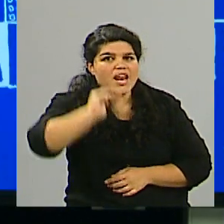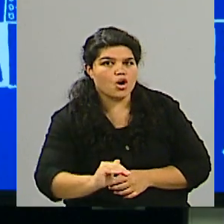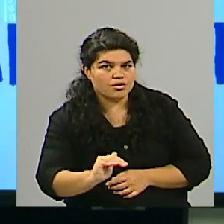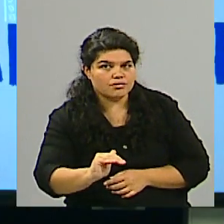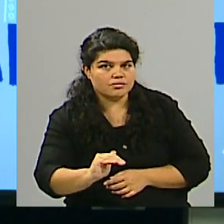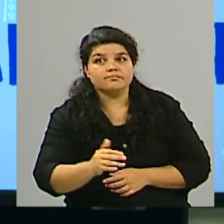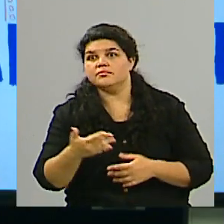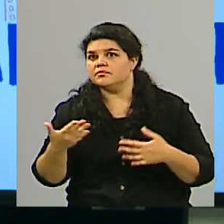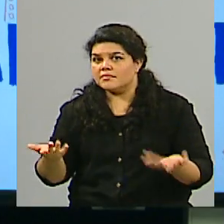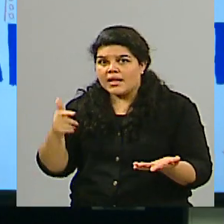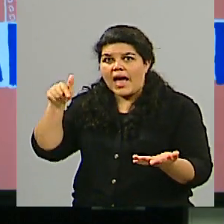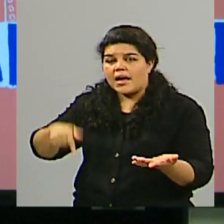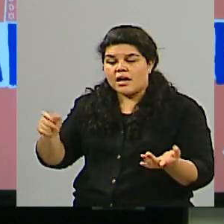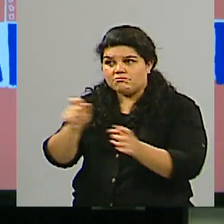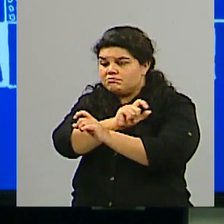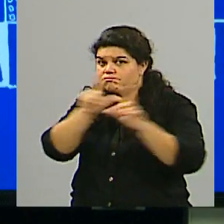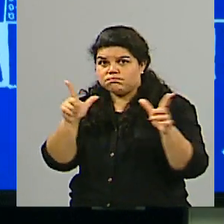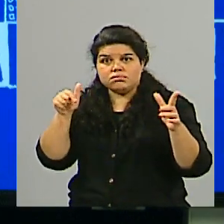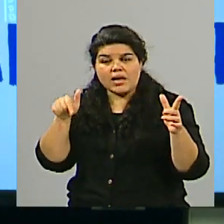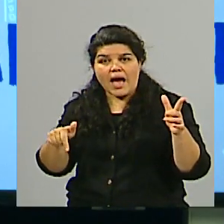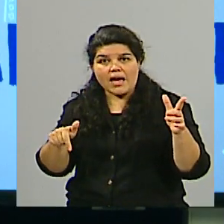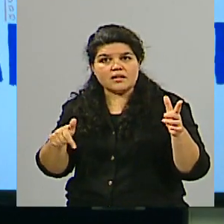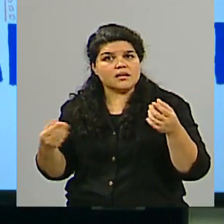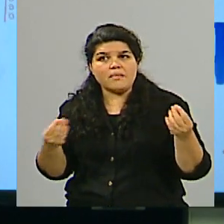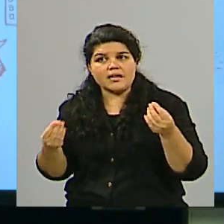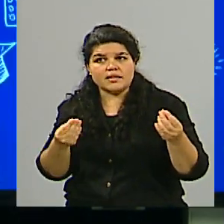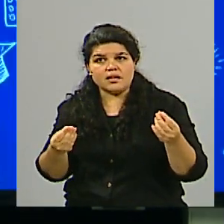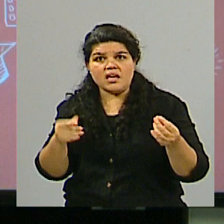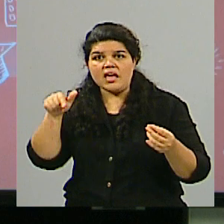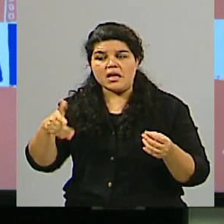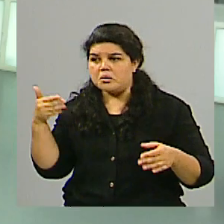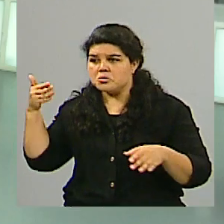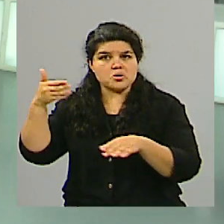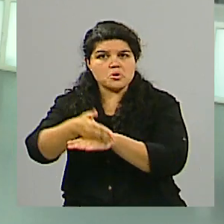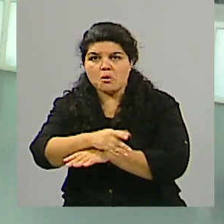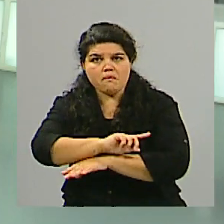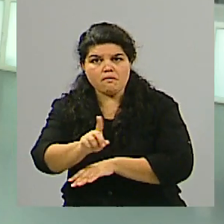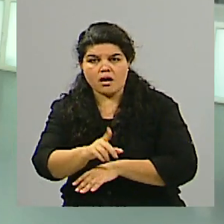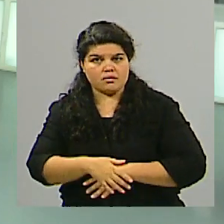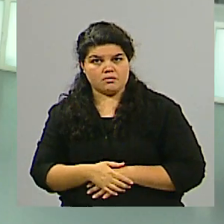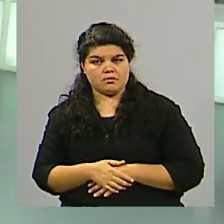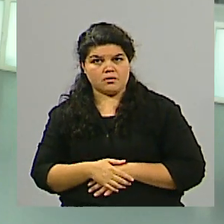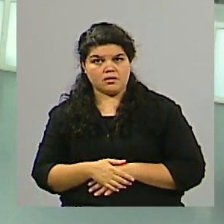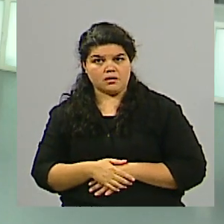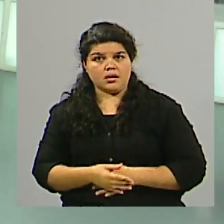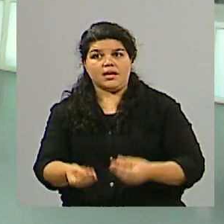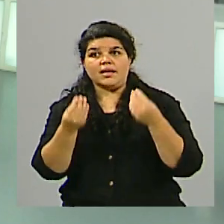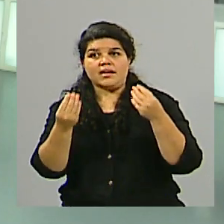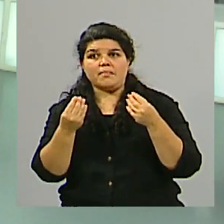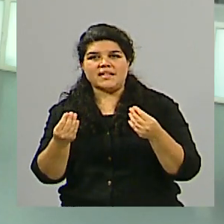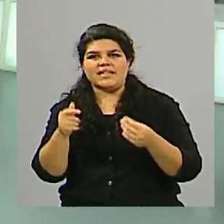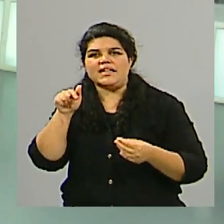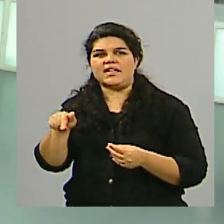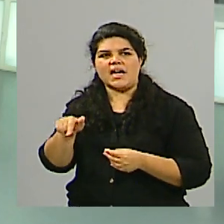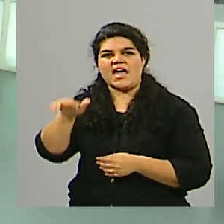algo que llama visiblemente la atención, su ausencia en la sentencia, Y acá en ningún momento se dice que se está hablando de